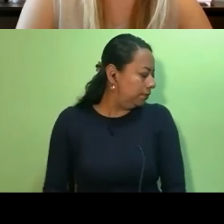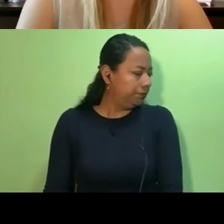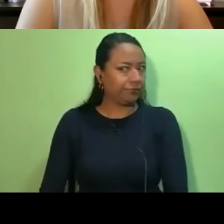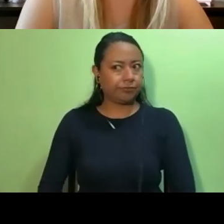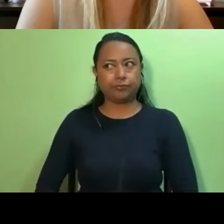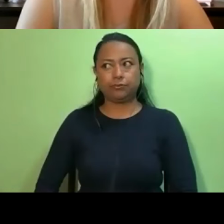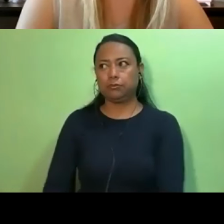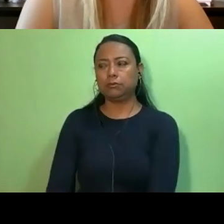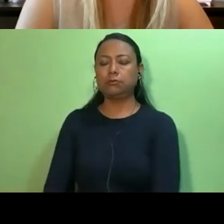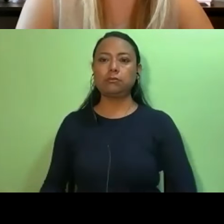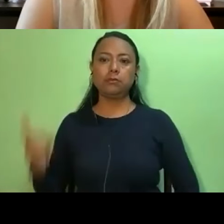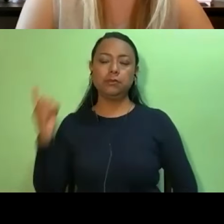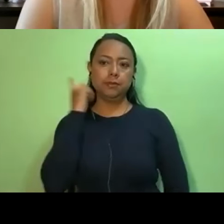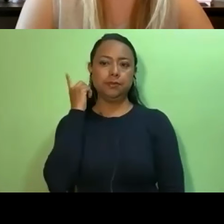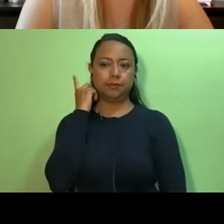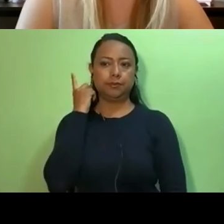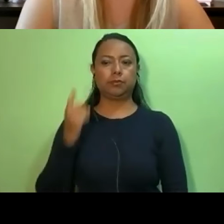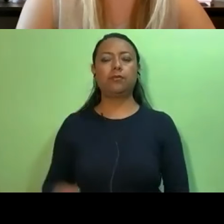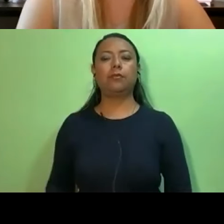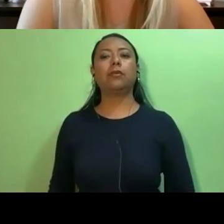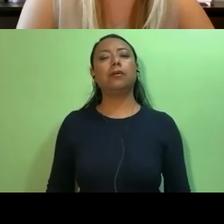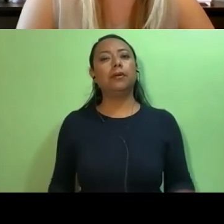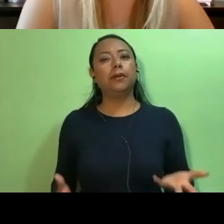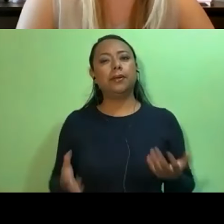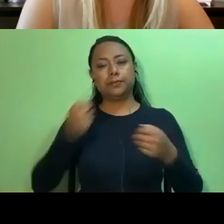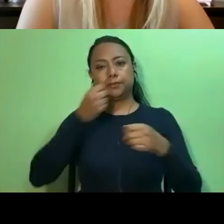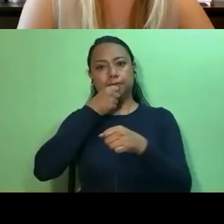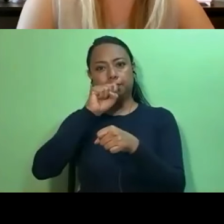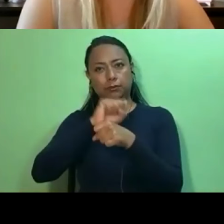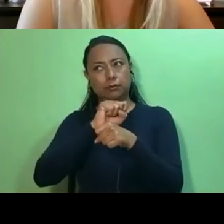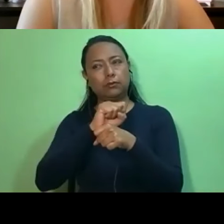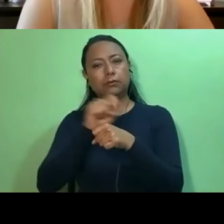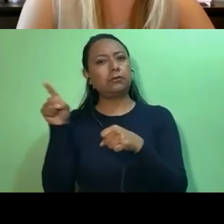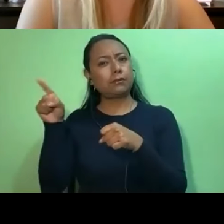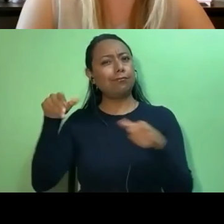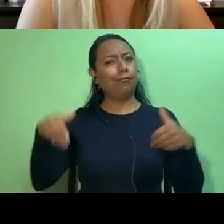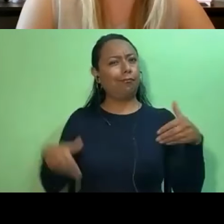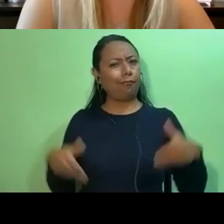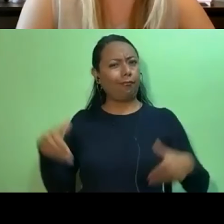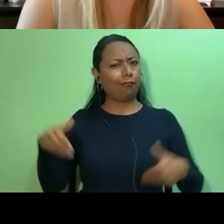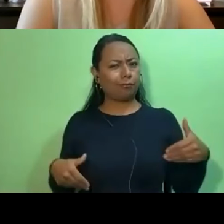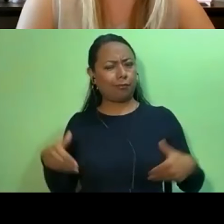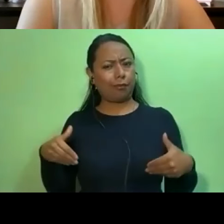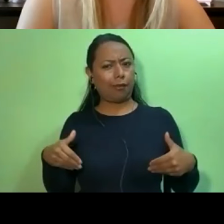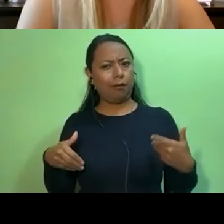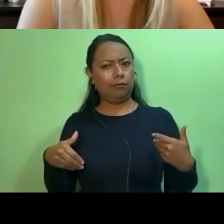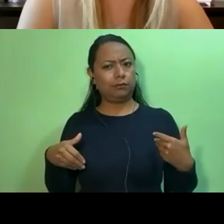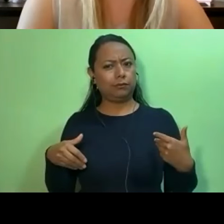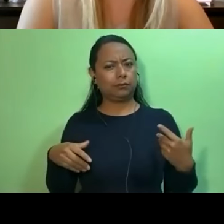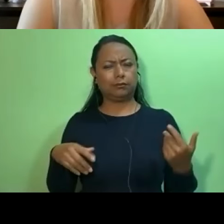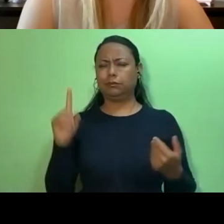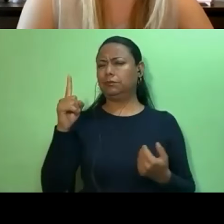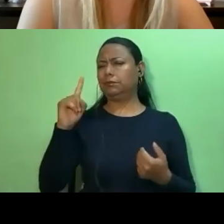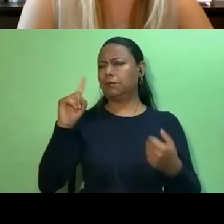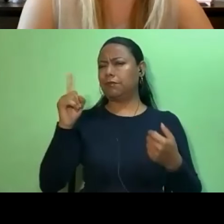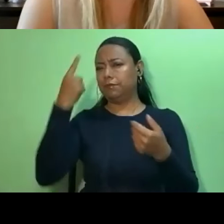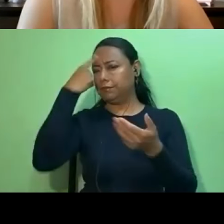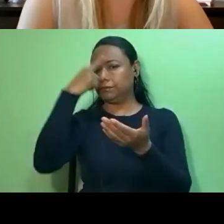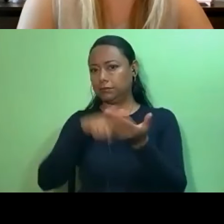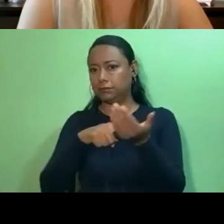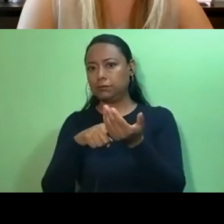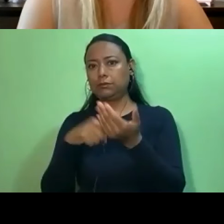diputado, no creo que la secretaria se haya molestado de manera alguna. Le aseguro que la titular de esta